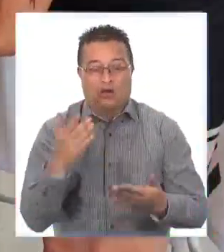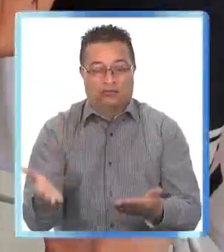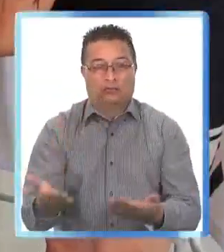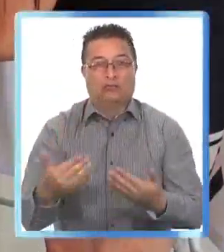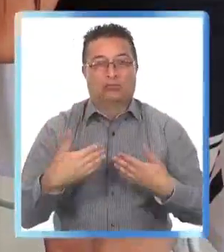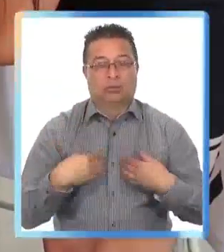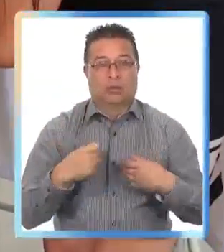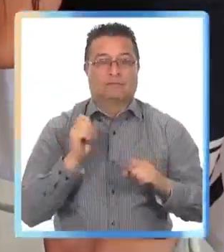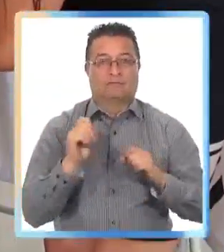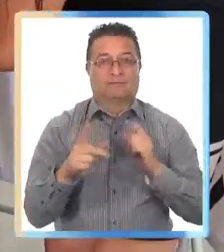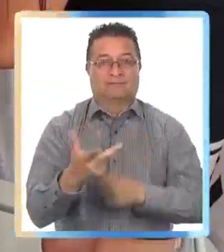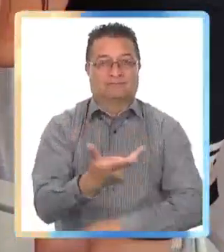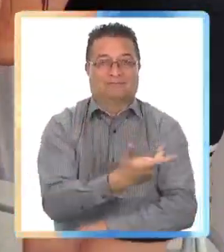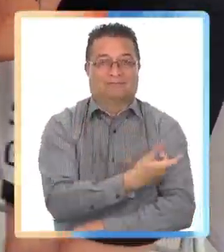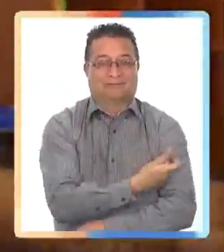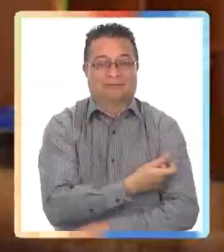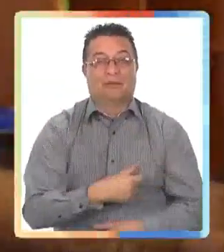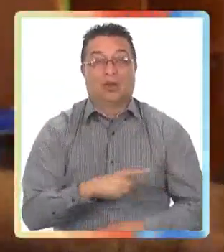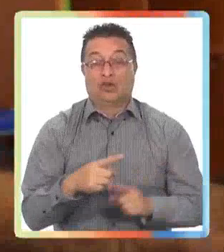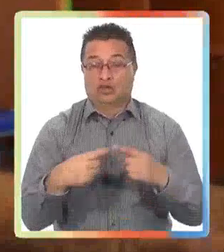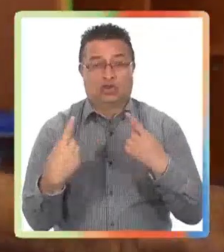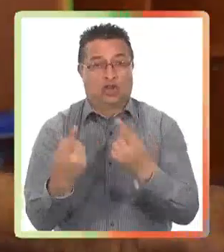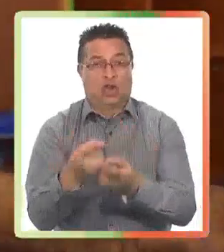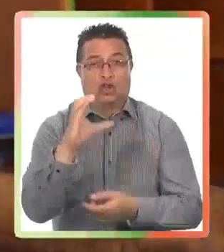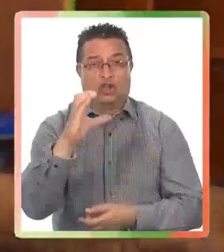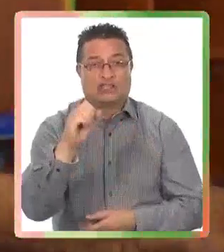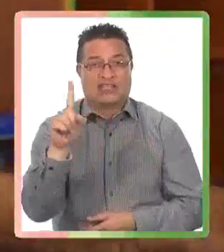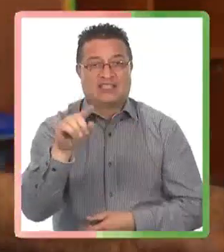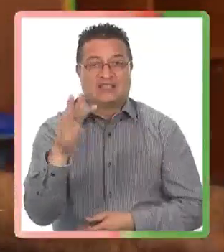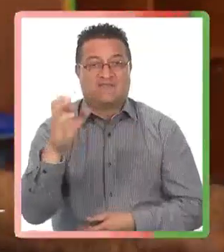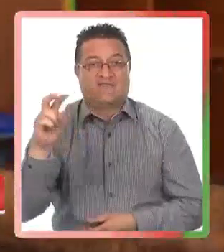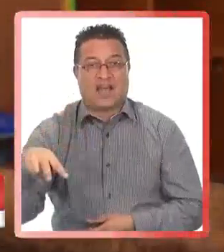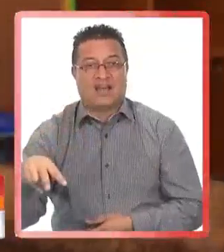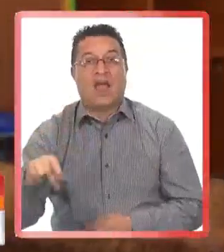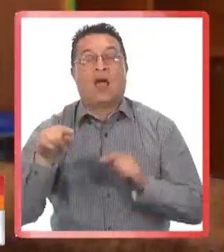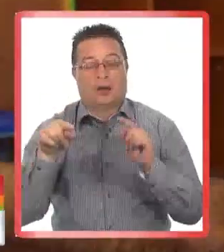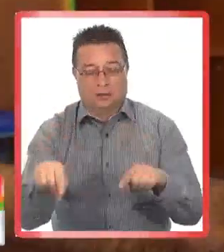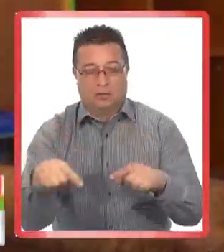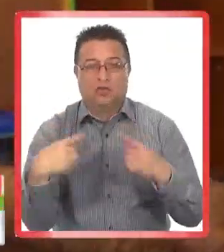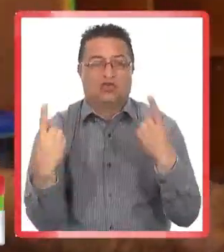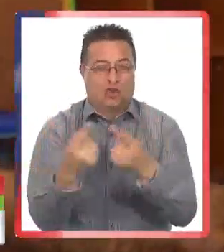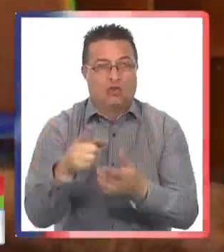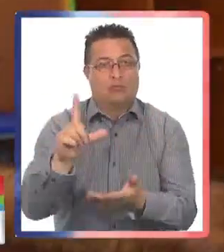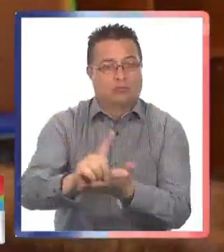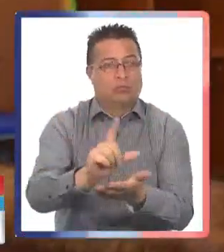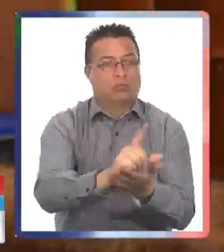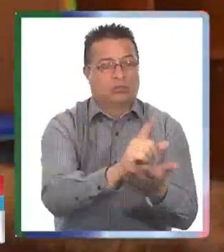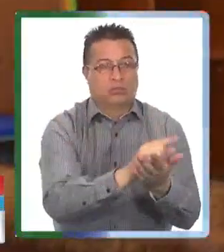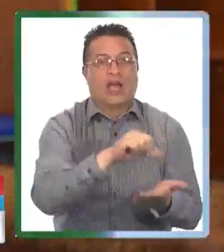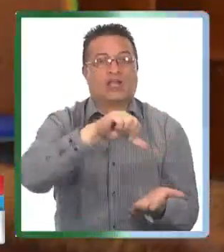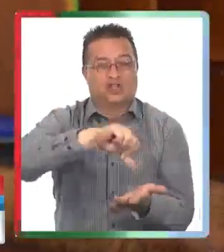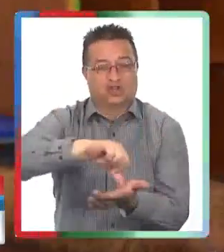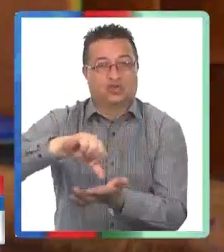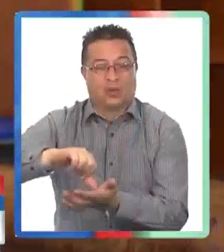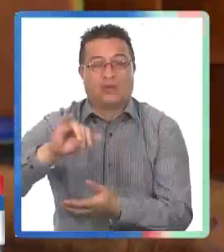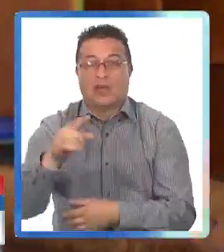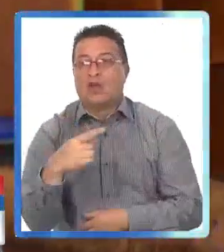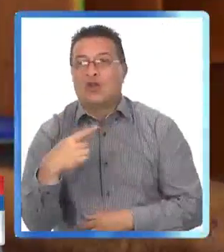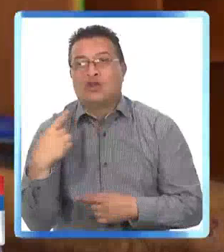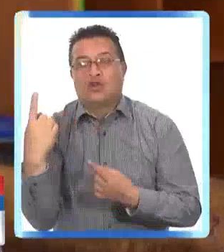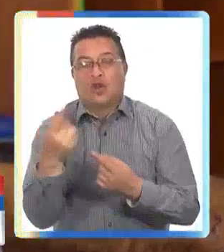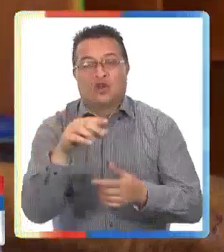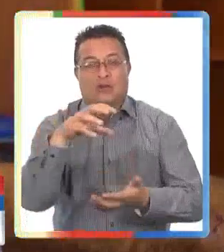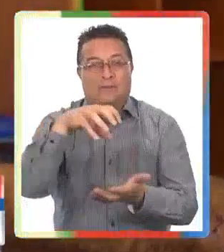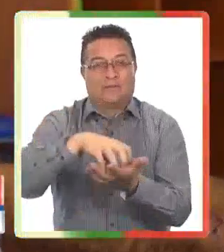esta inmunización. Estamos en todos los centros de salud familiar vacunando y en distintos puntos de la ciudad, ¿no es cierto? Y en todo